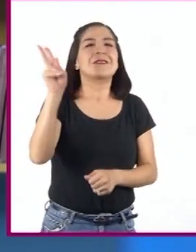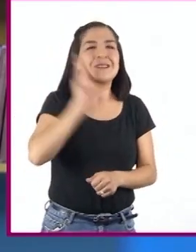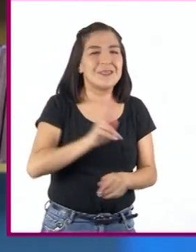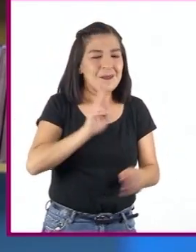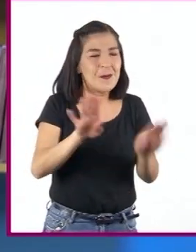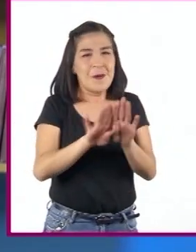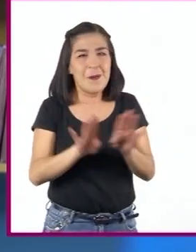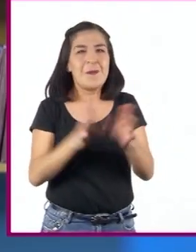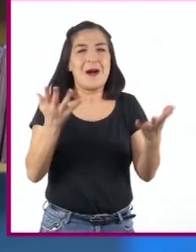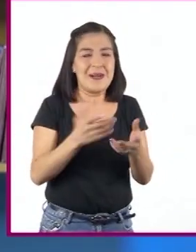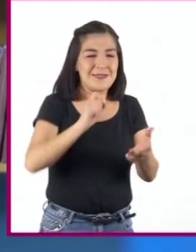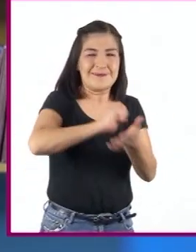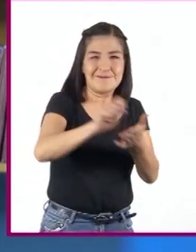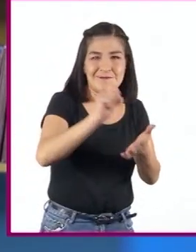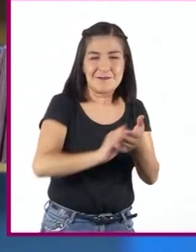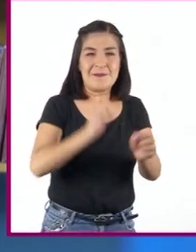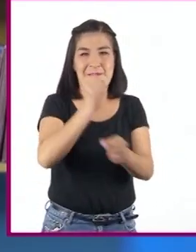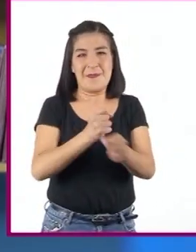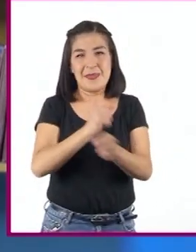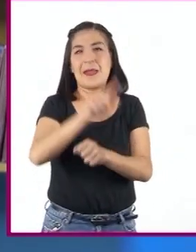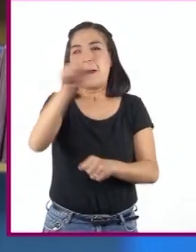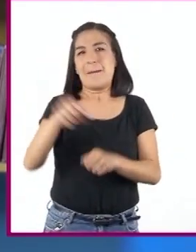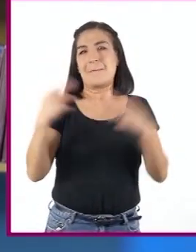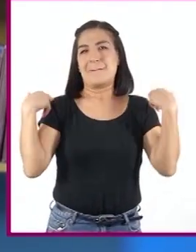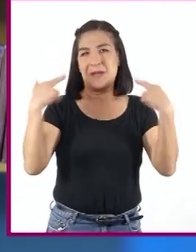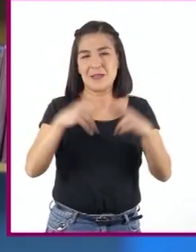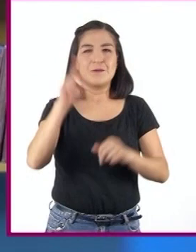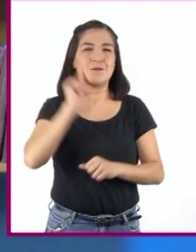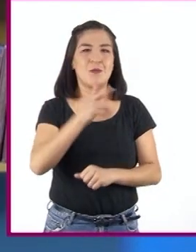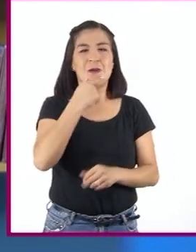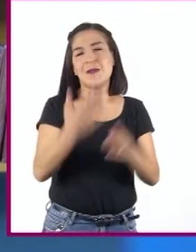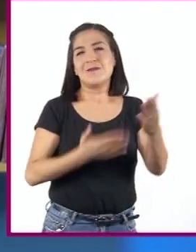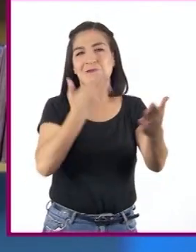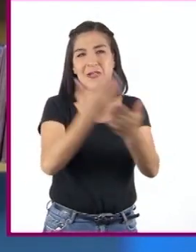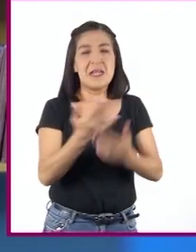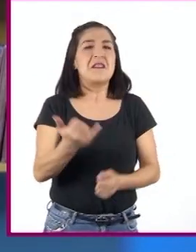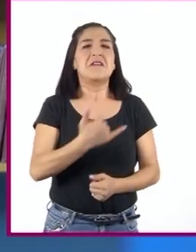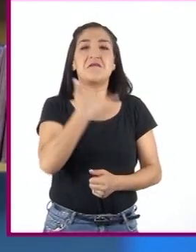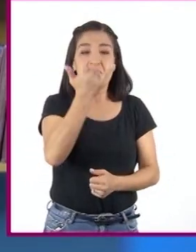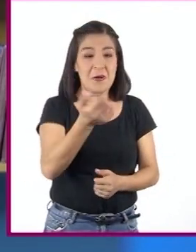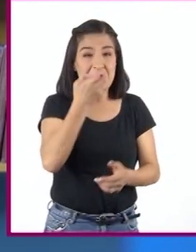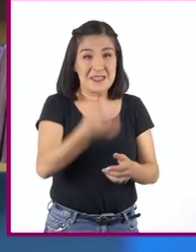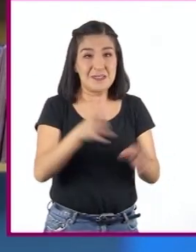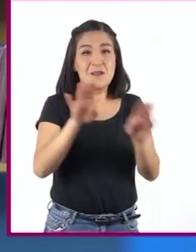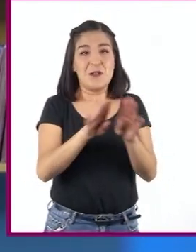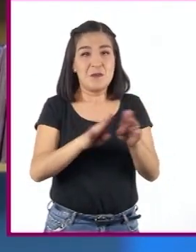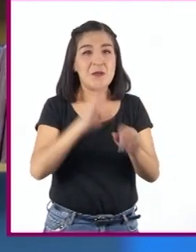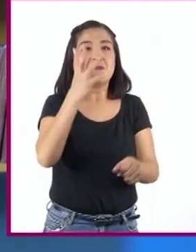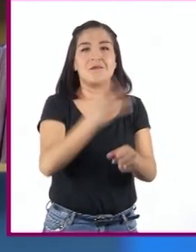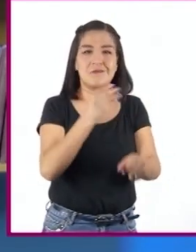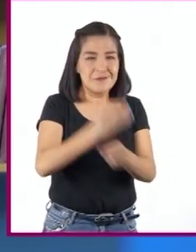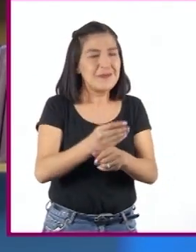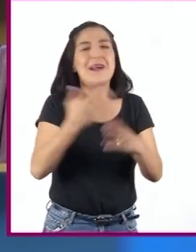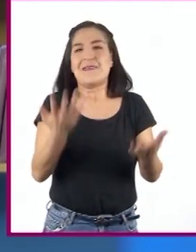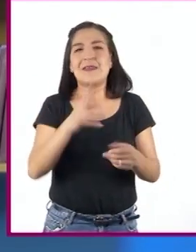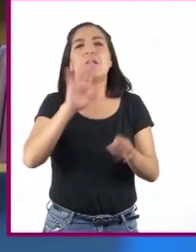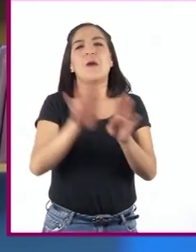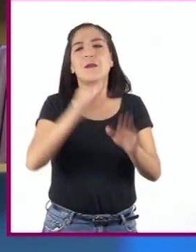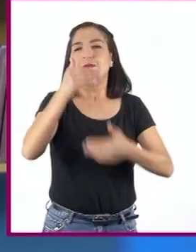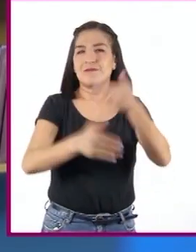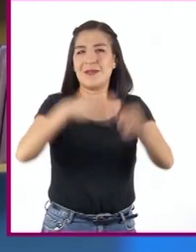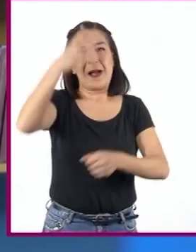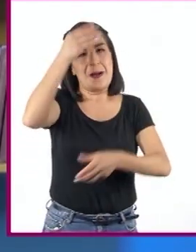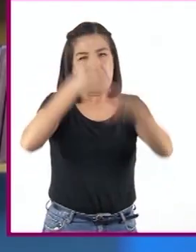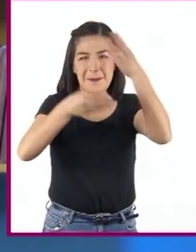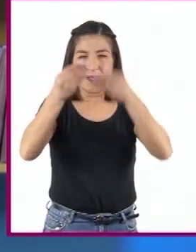soluciones a las actividades que sus maestras y maestros les proponemos. Equivocarse en las soluciones es parte del aprendizaje. No se rindan